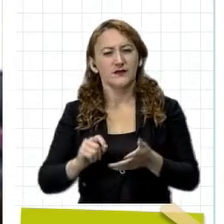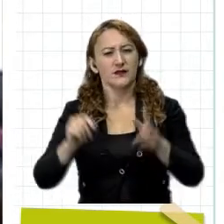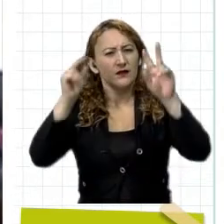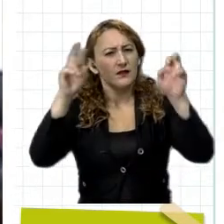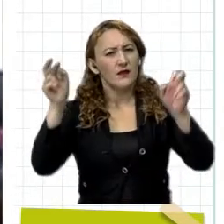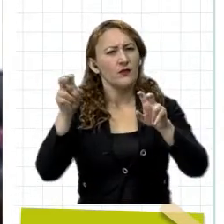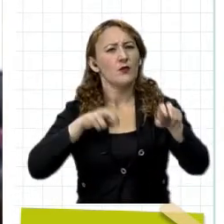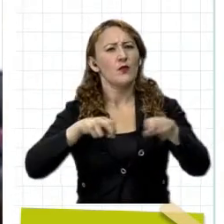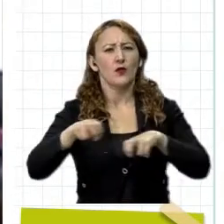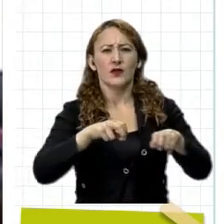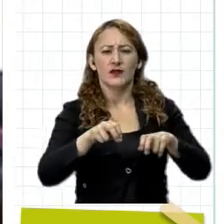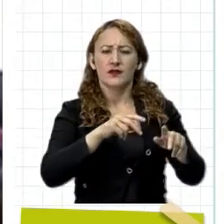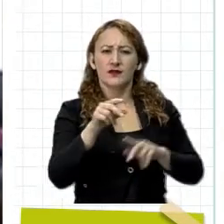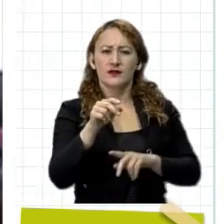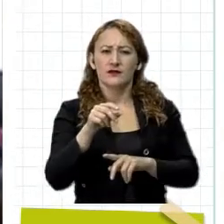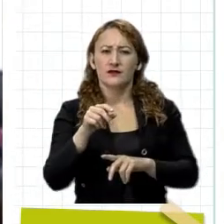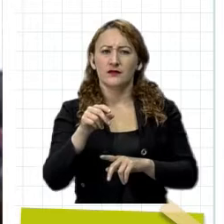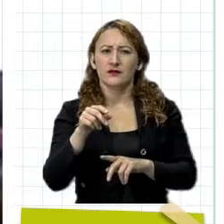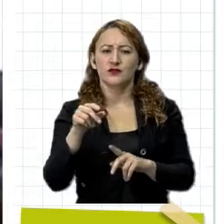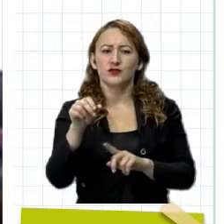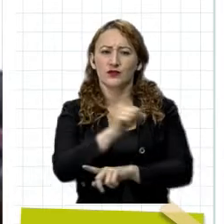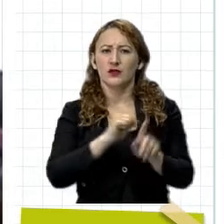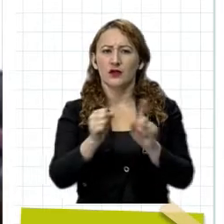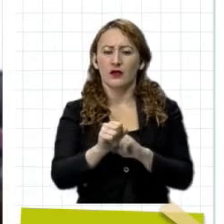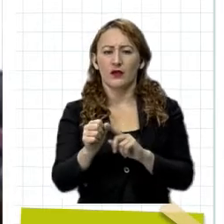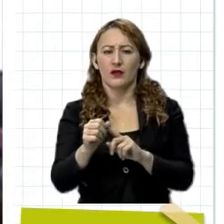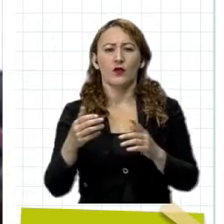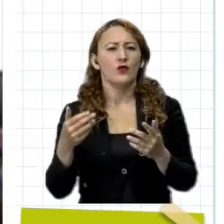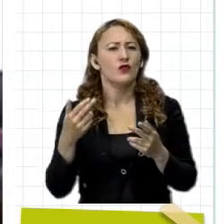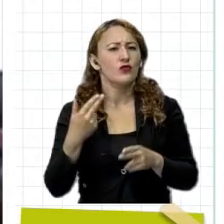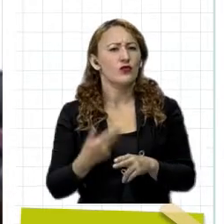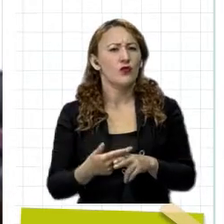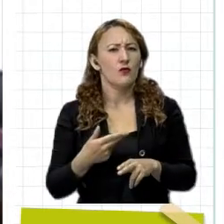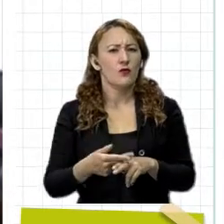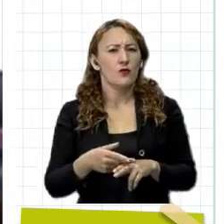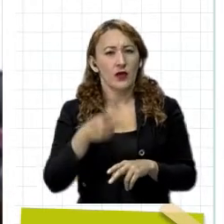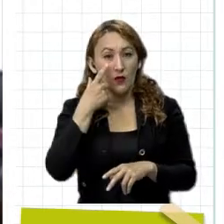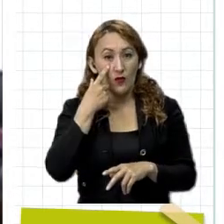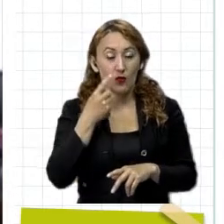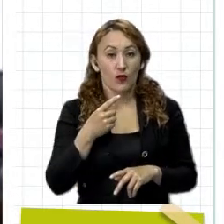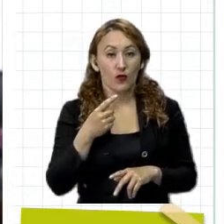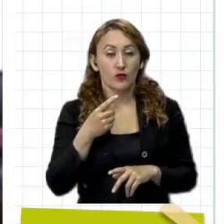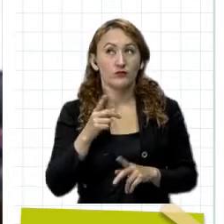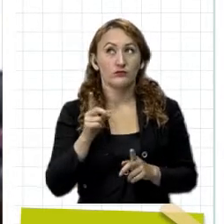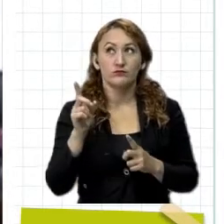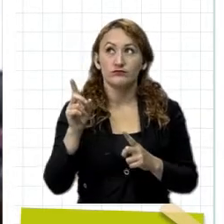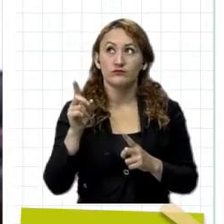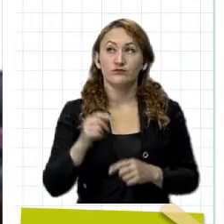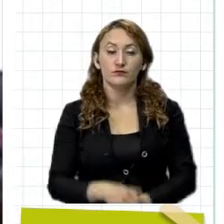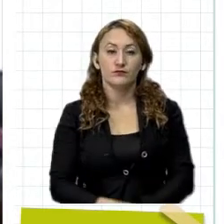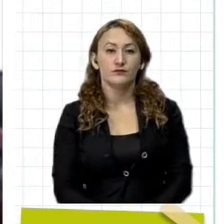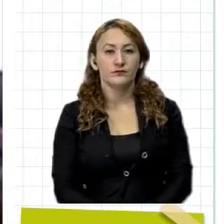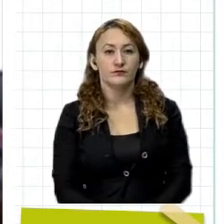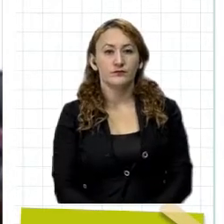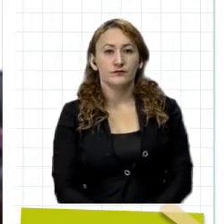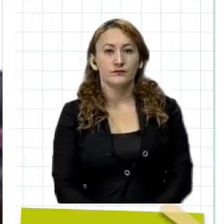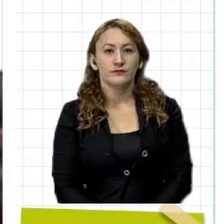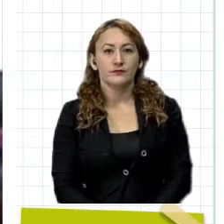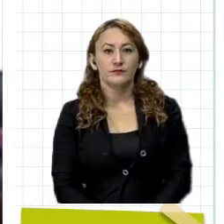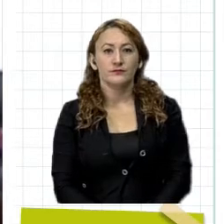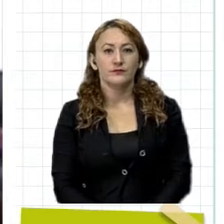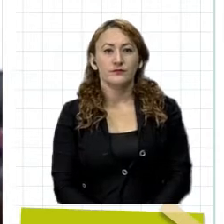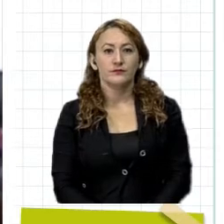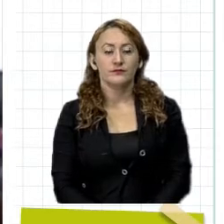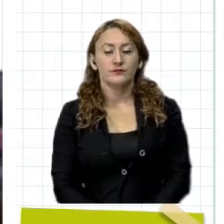e interseccionalidad en Colombia que se llama El oxímoron de las clases medias negras. Y fue en medio de